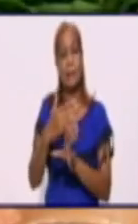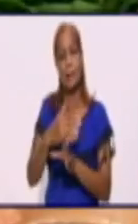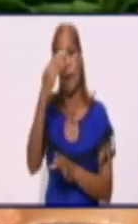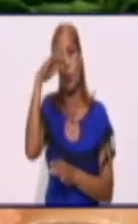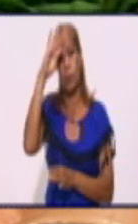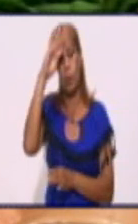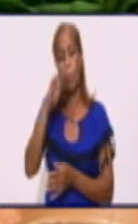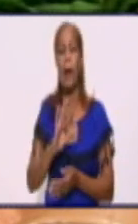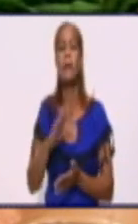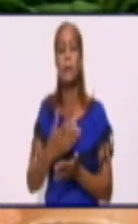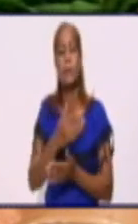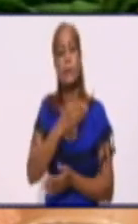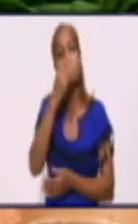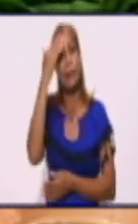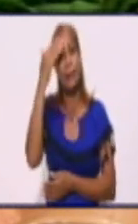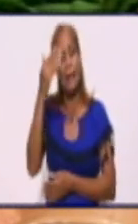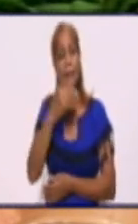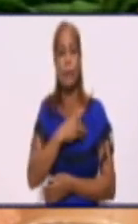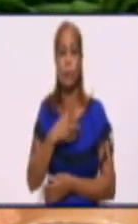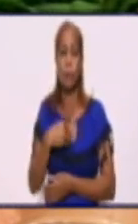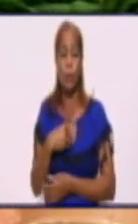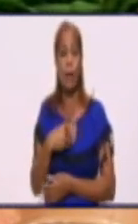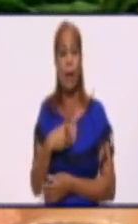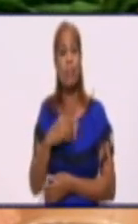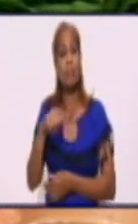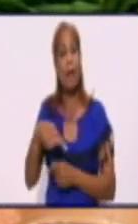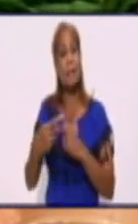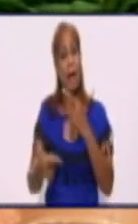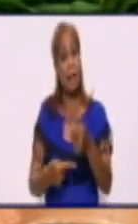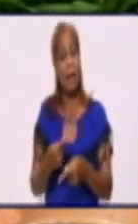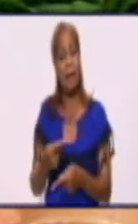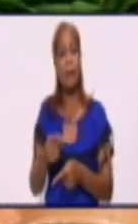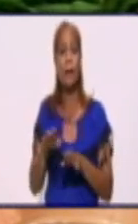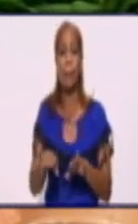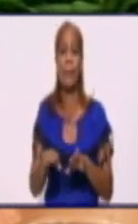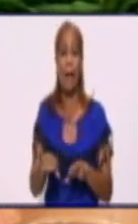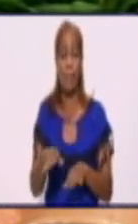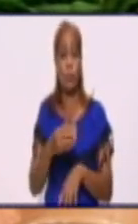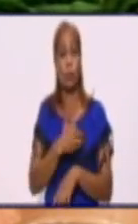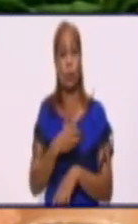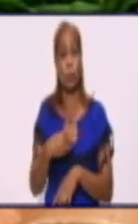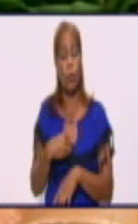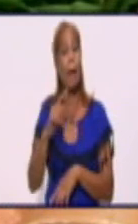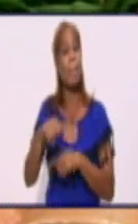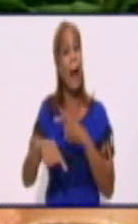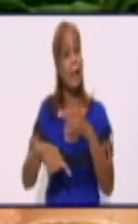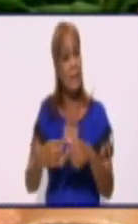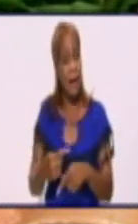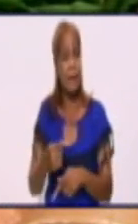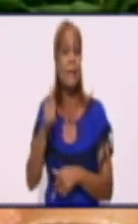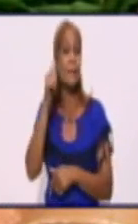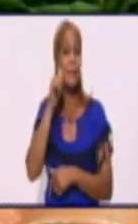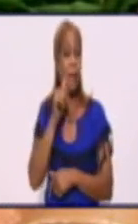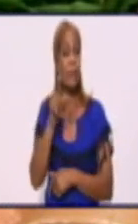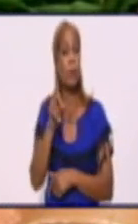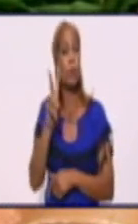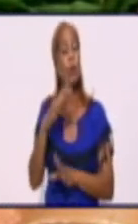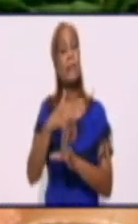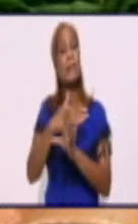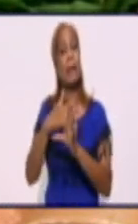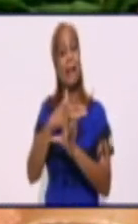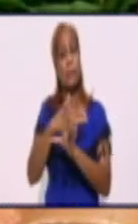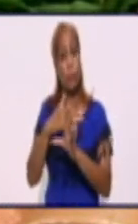esperar mañana, que es sábado, pero tendremos una transmisión, repito, mañana sábado, 12 del mediodía,